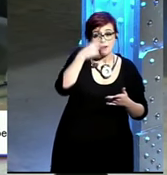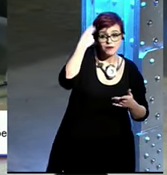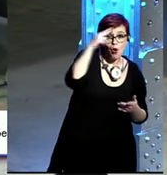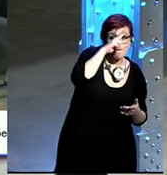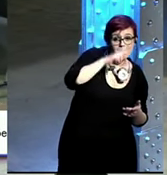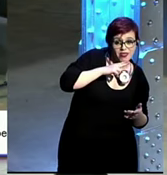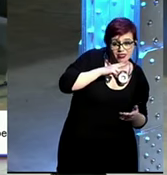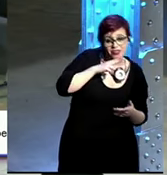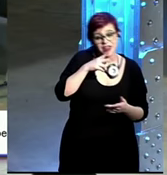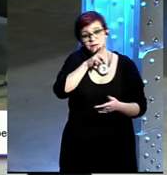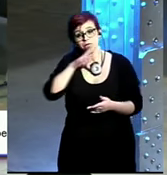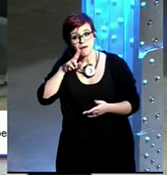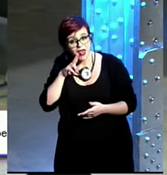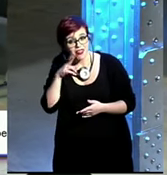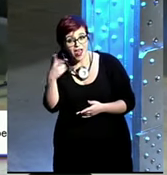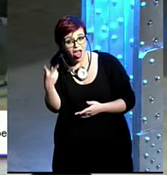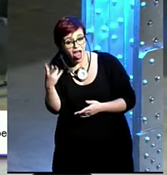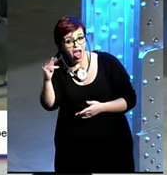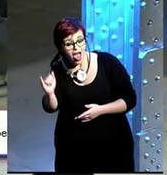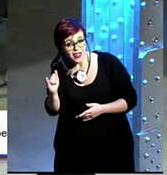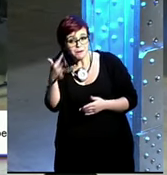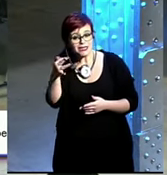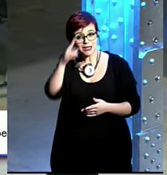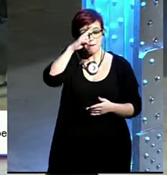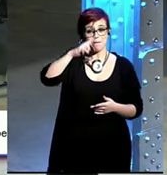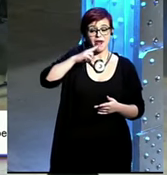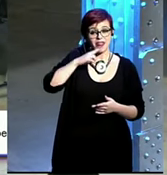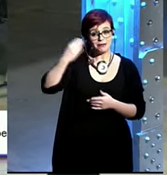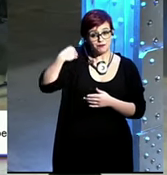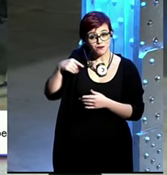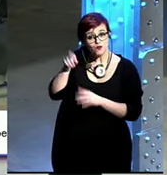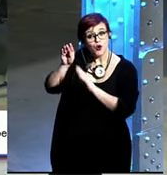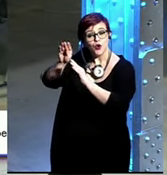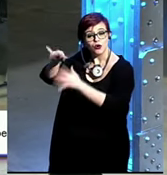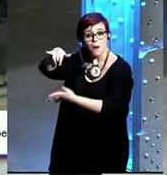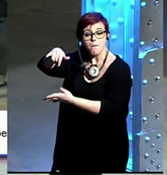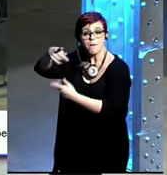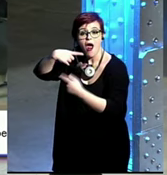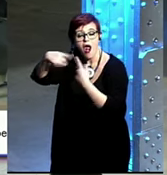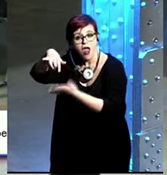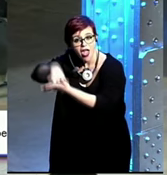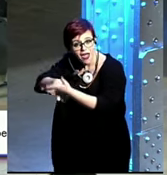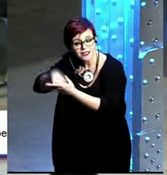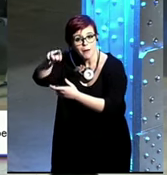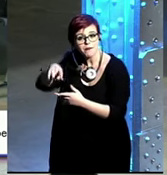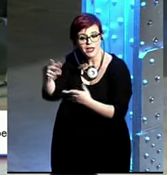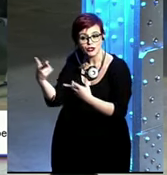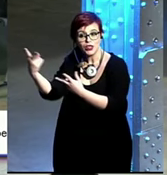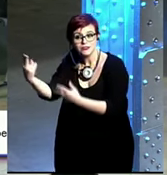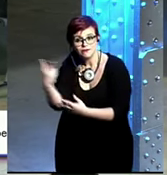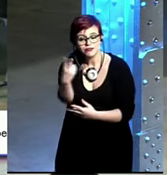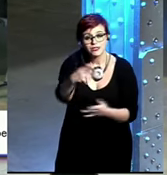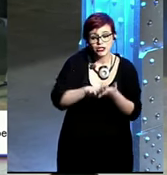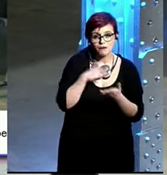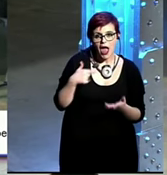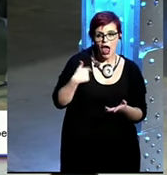madre y la hija, y luego también la pareja masculina de esta mujer que vive en Texas también se unieron, y luego John y